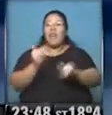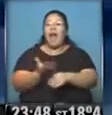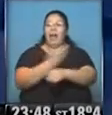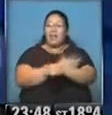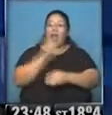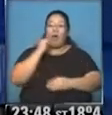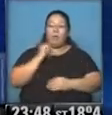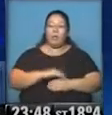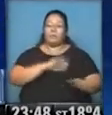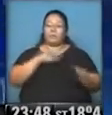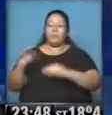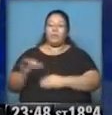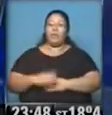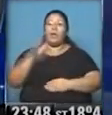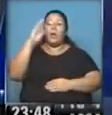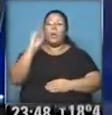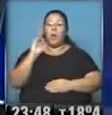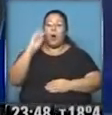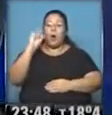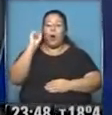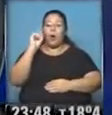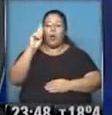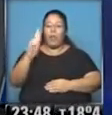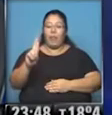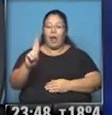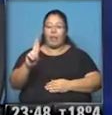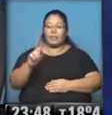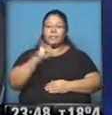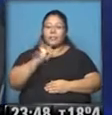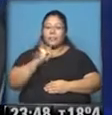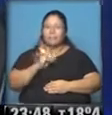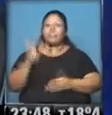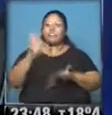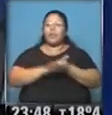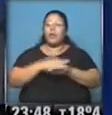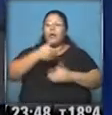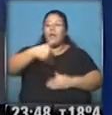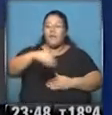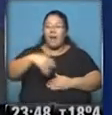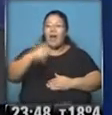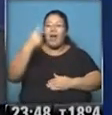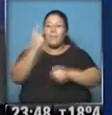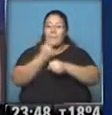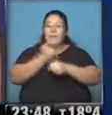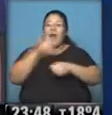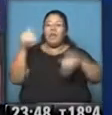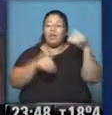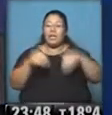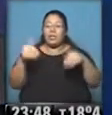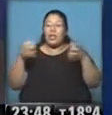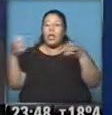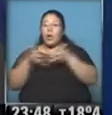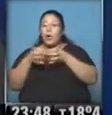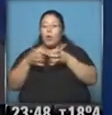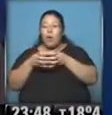El diputado porteño Alejandro Bodart, quien encabeza la lista de legisladores porteños de cara a las PASO del MST Nueva Izquierda, presentó